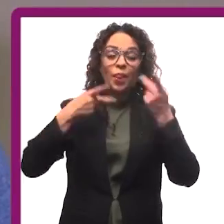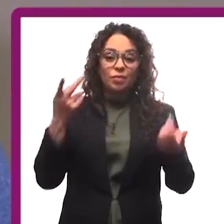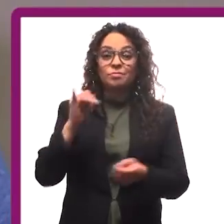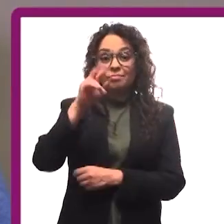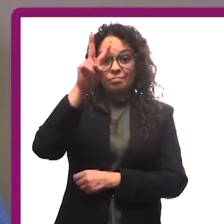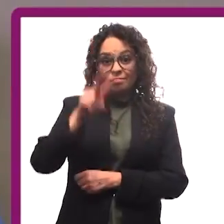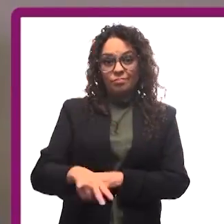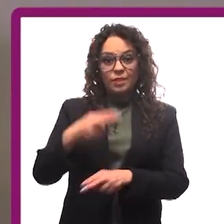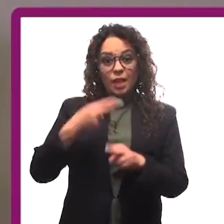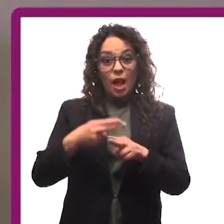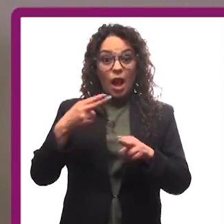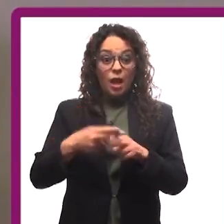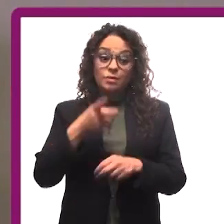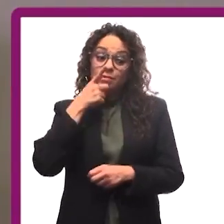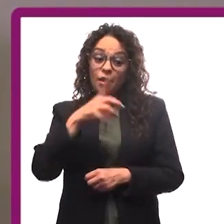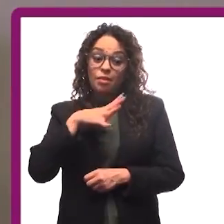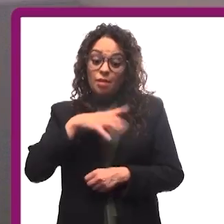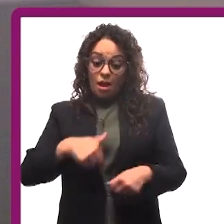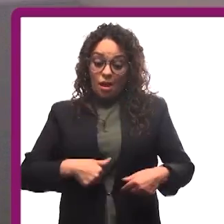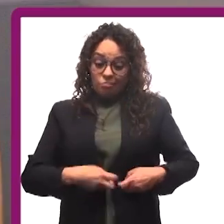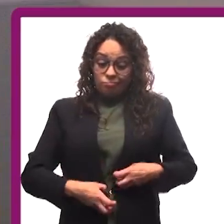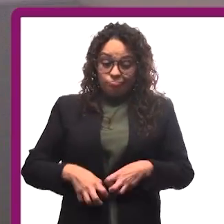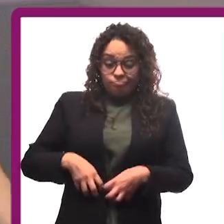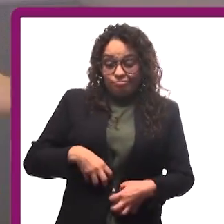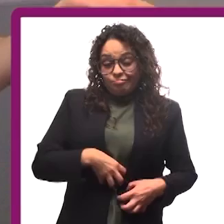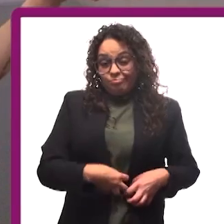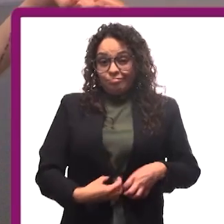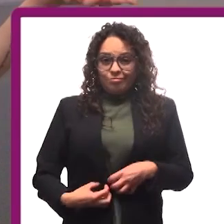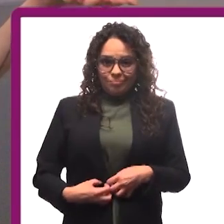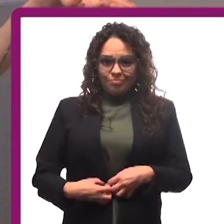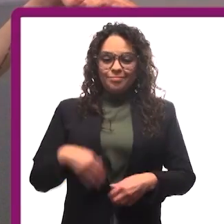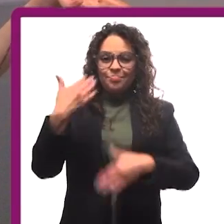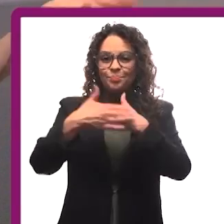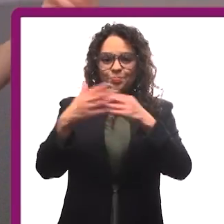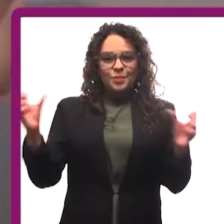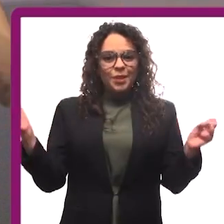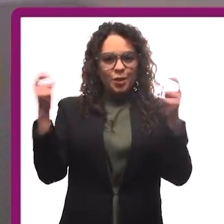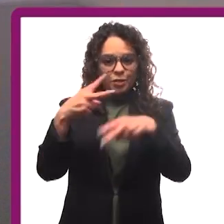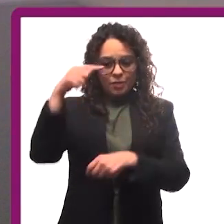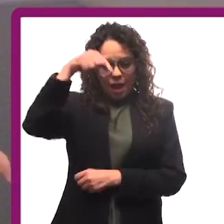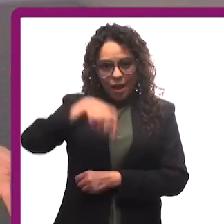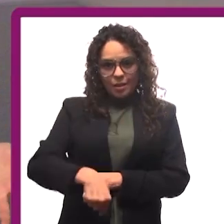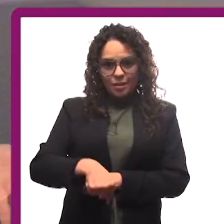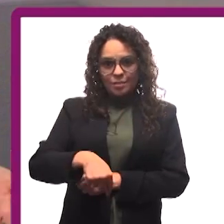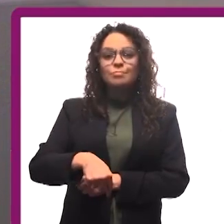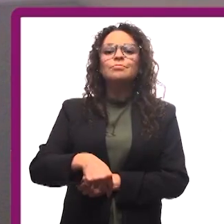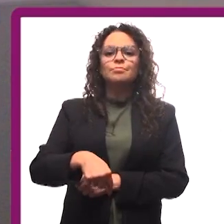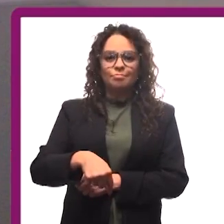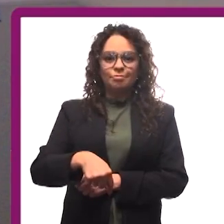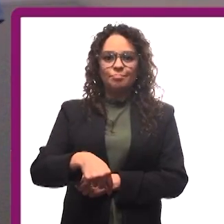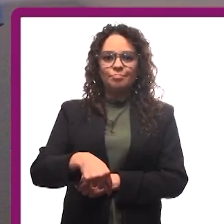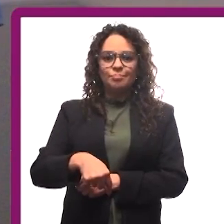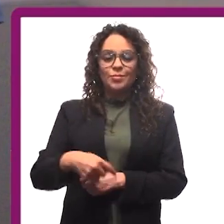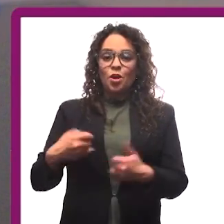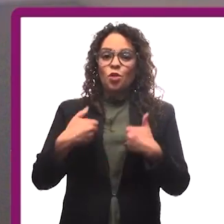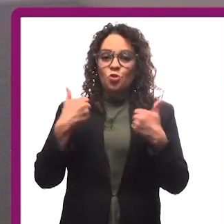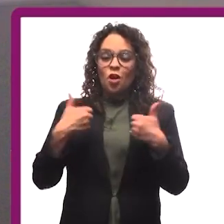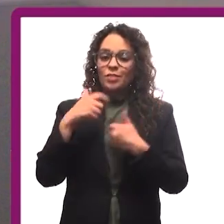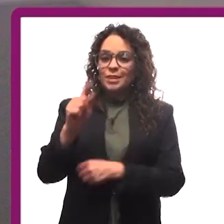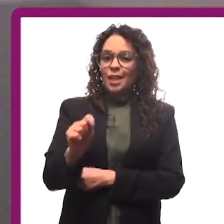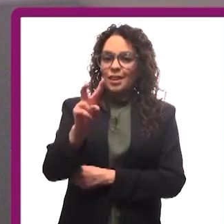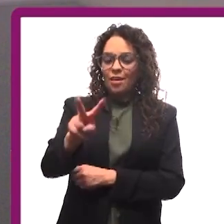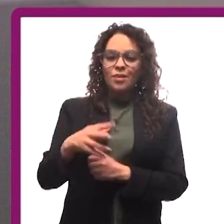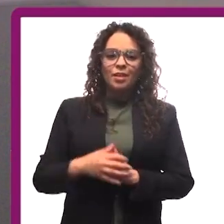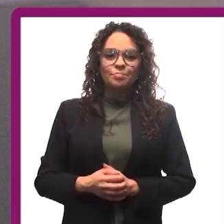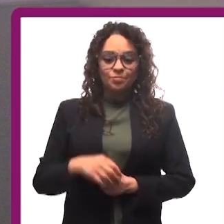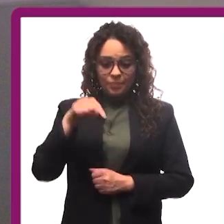sí, hasta calambres en el estómago. Nos vemos hasta la próxima. Aquí, ya saben, En Jóvenes en